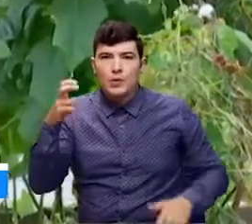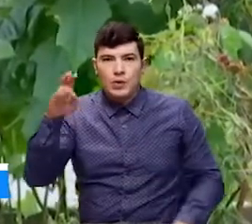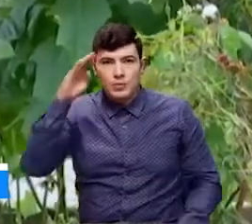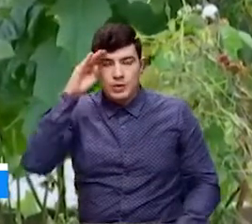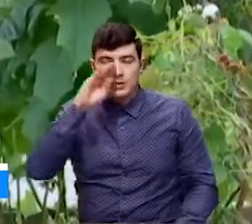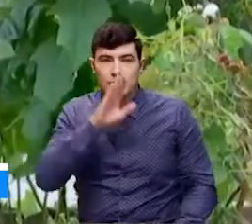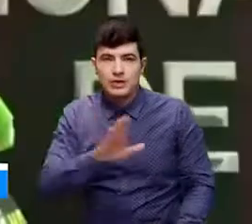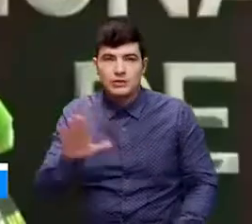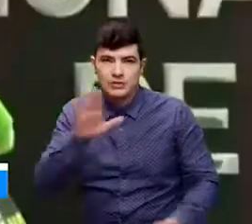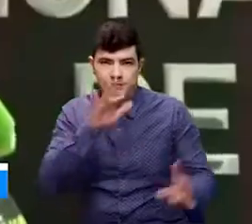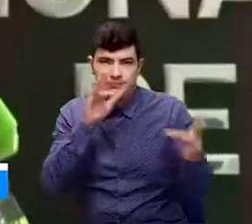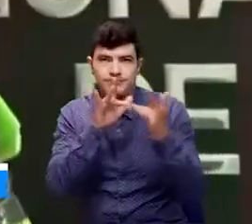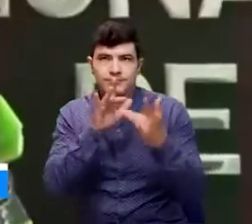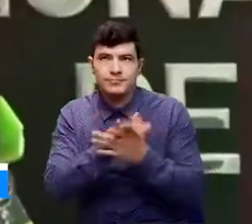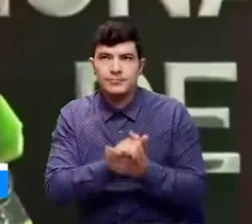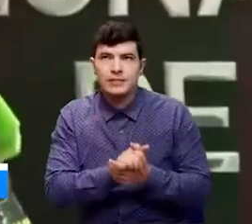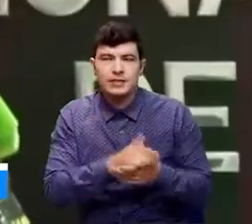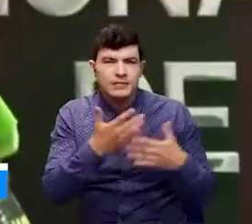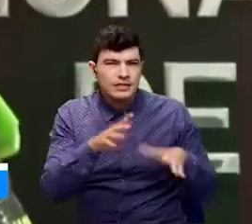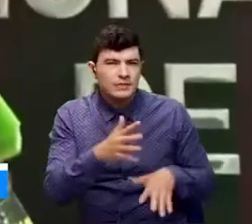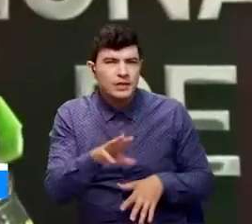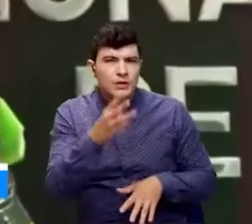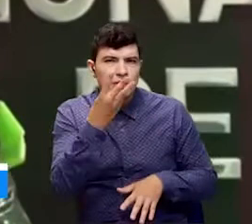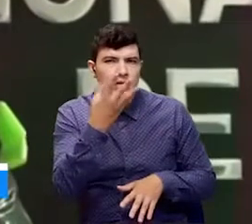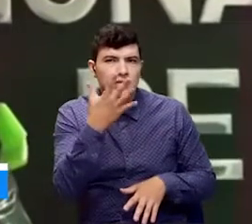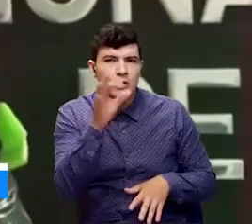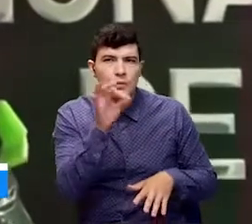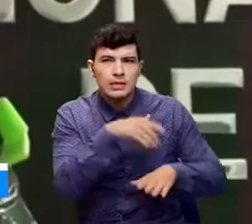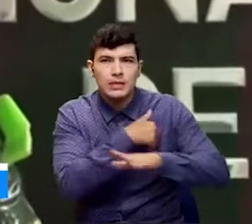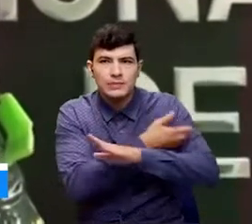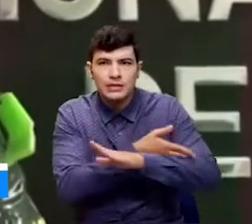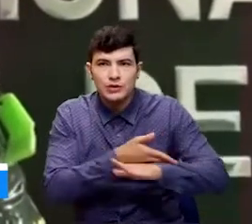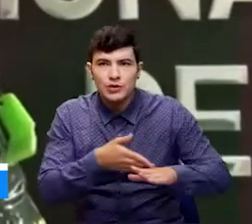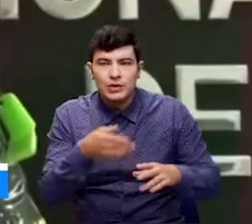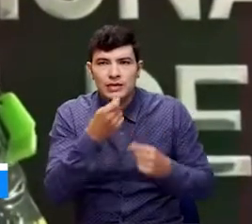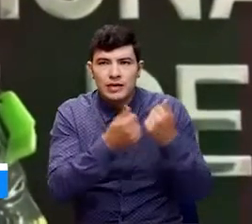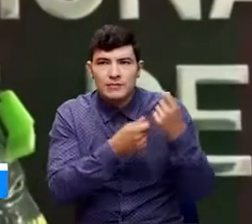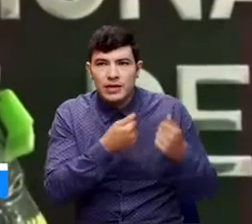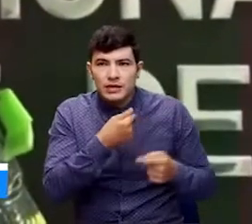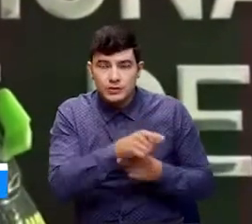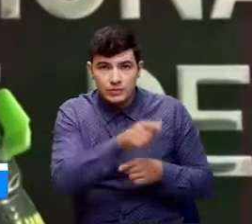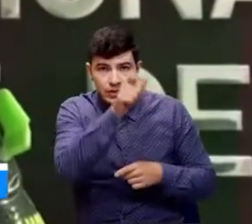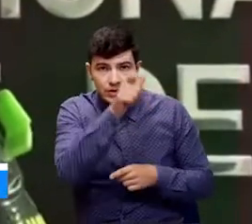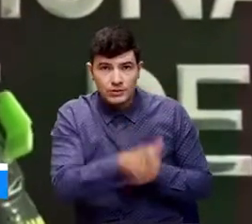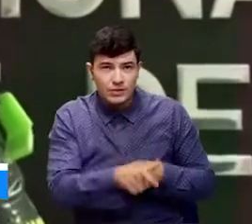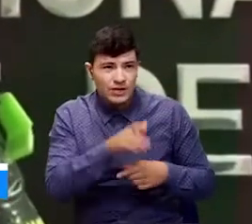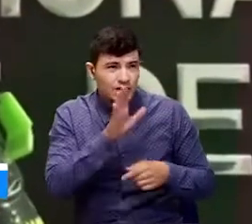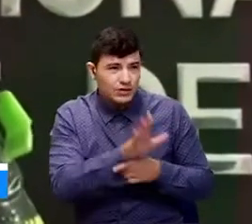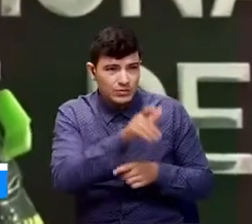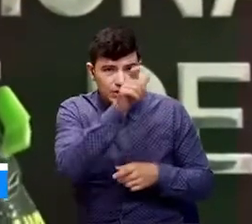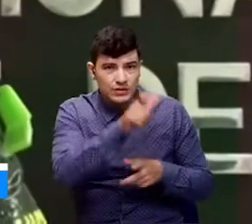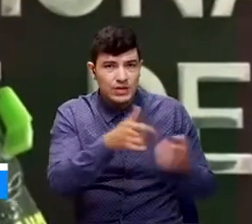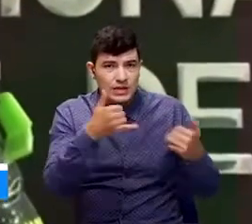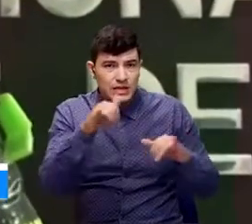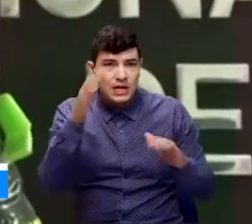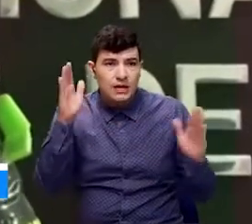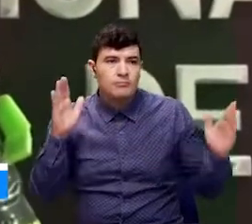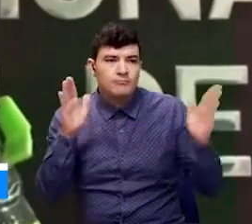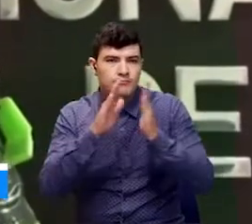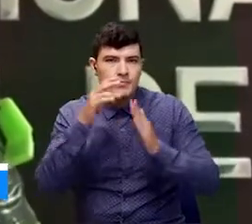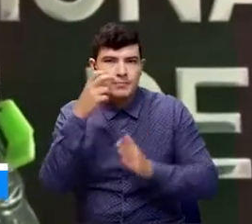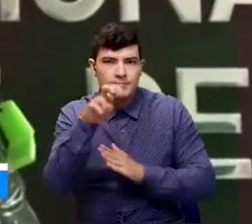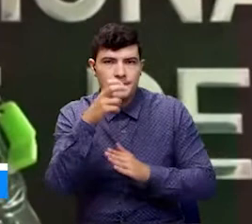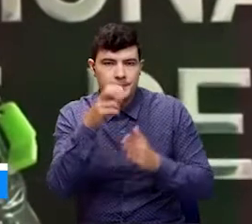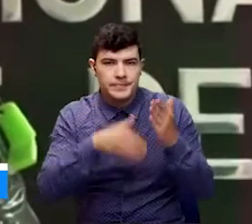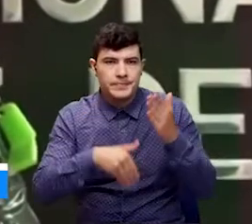competentes. Con un valor de 350 millones de pesos. Esta persona fue a disposición a la fiscalía y se le